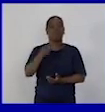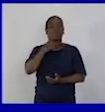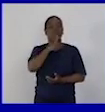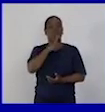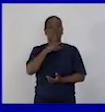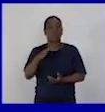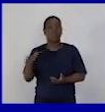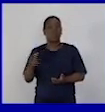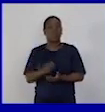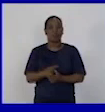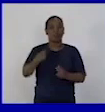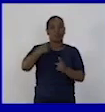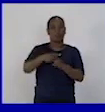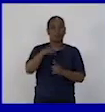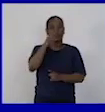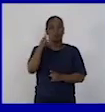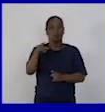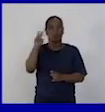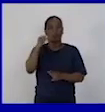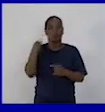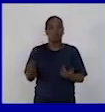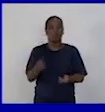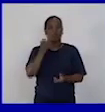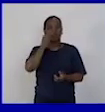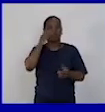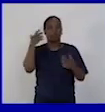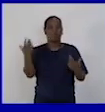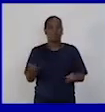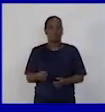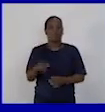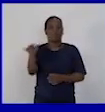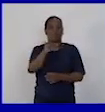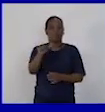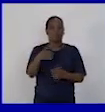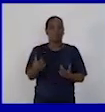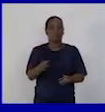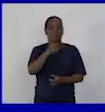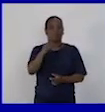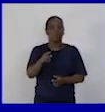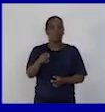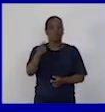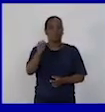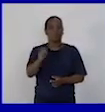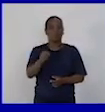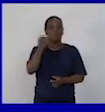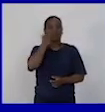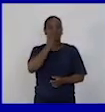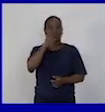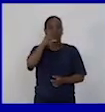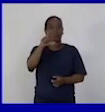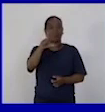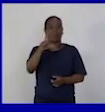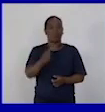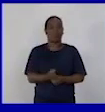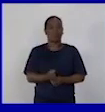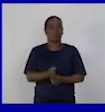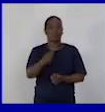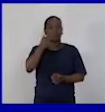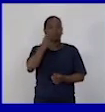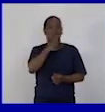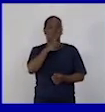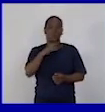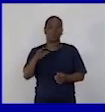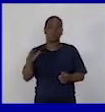con el zinc en polvo y se obtiene cloruro de zinc más de hidrógeno. Recuerden que voy nombrando esta sustancia